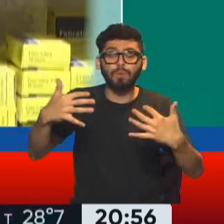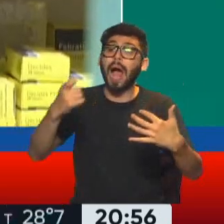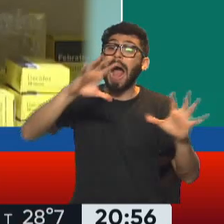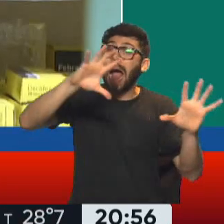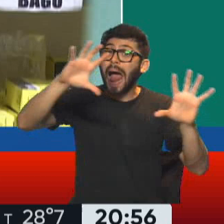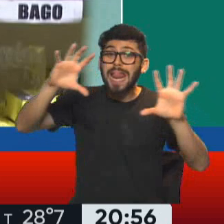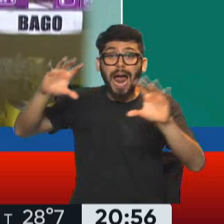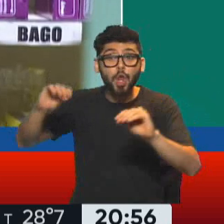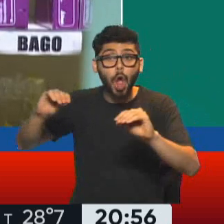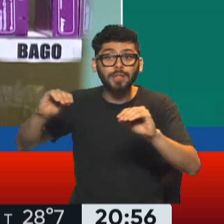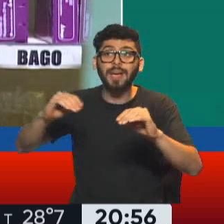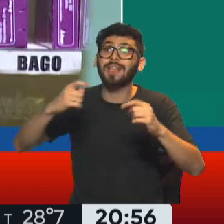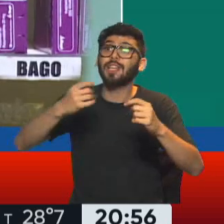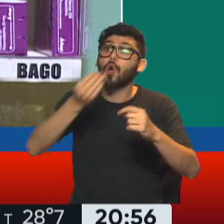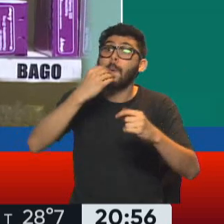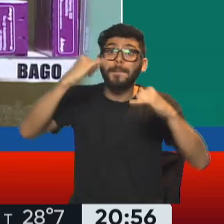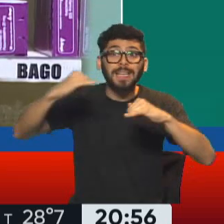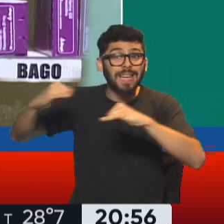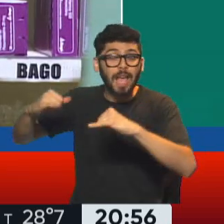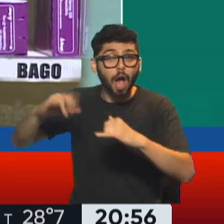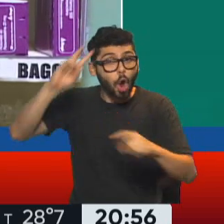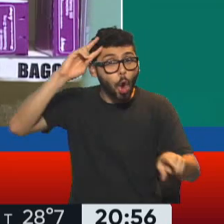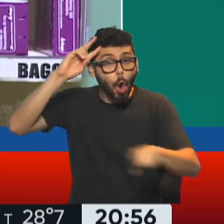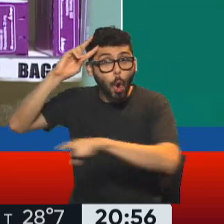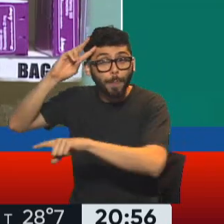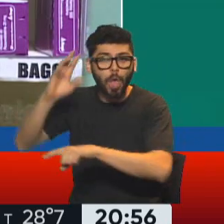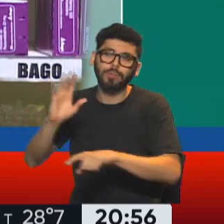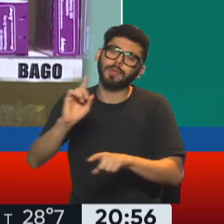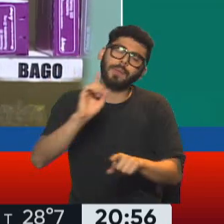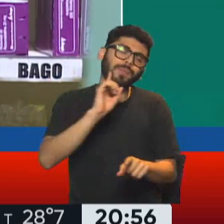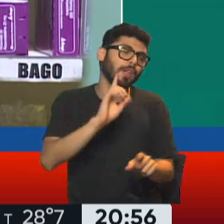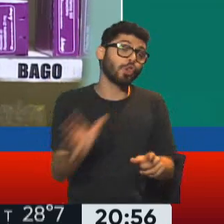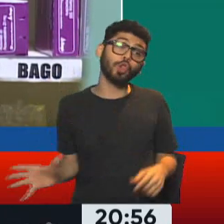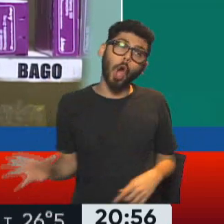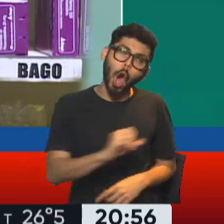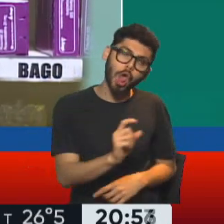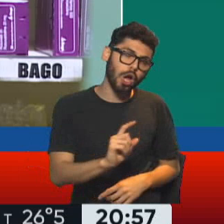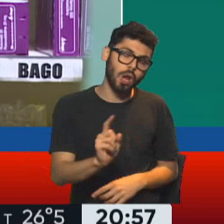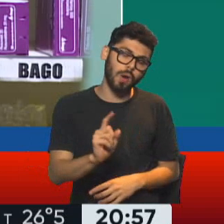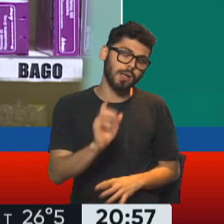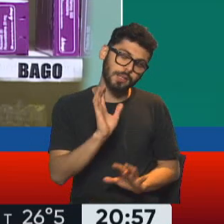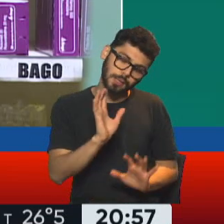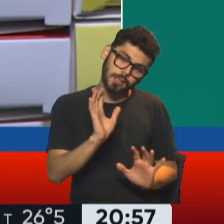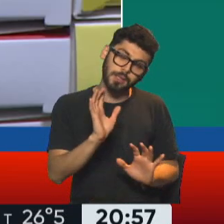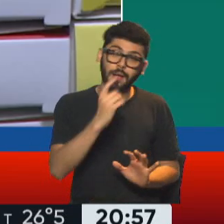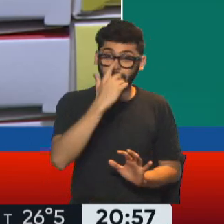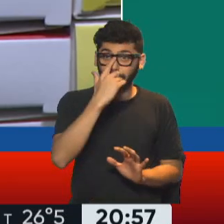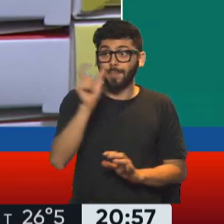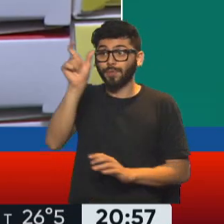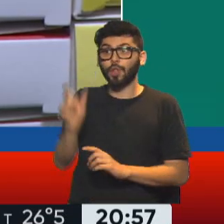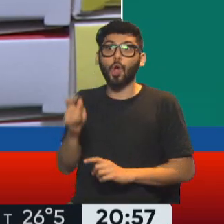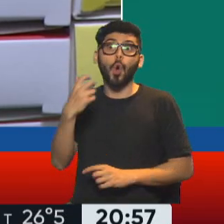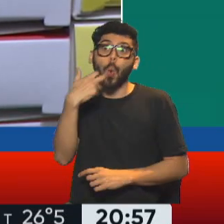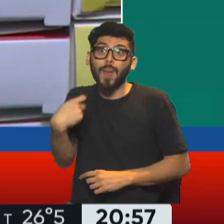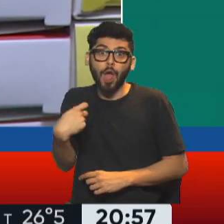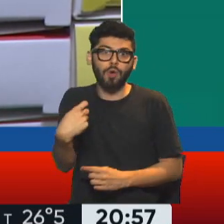noche no hay lugar en las pizzerías, en los restaurantes. Pero es un sector, Raúl, no se puede generalizar. Esa imagen del jubilado que tiene que elegir entre un remedio